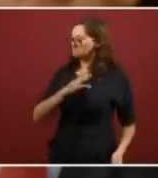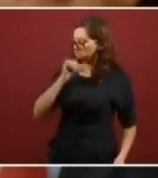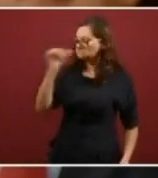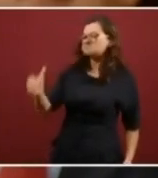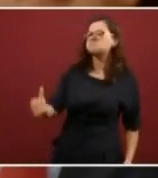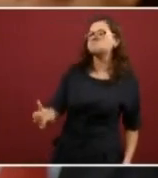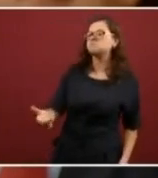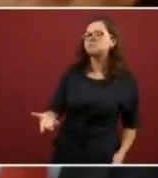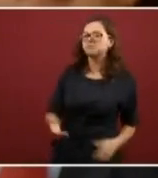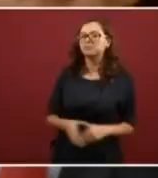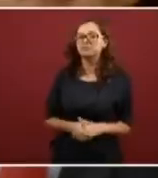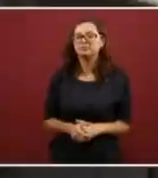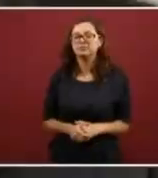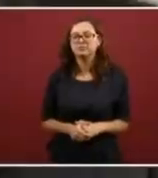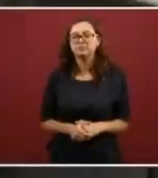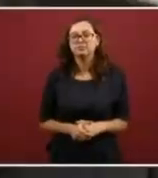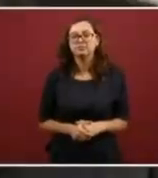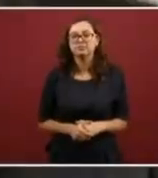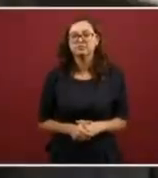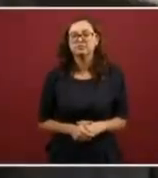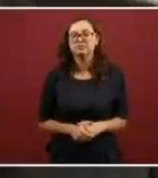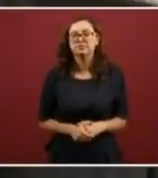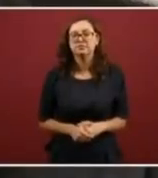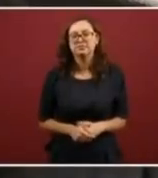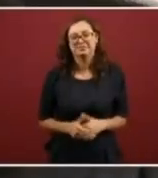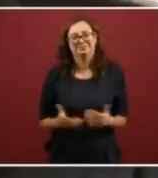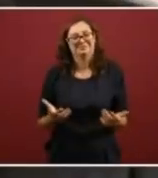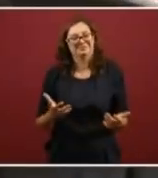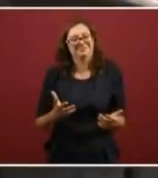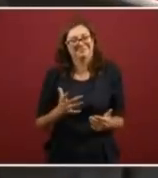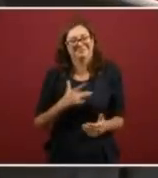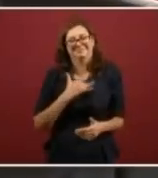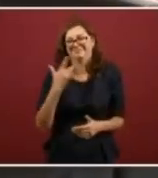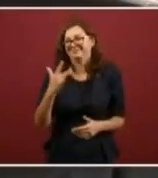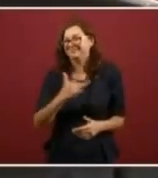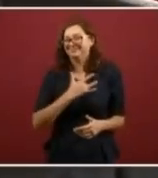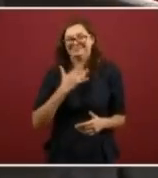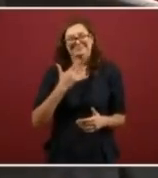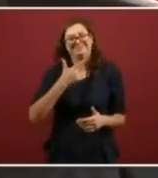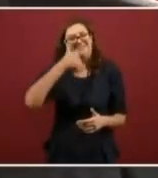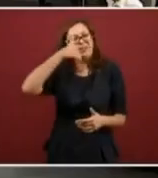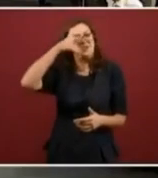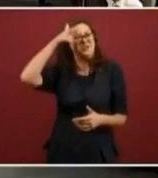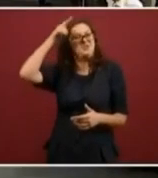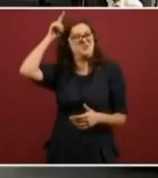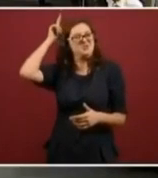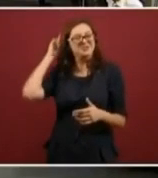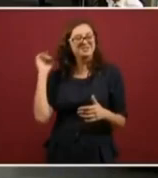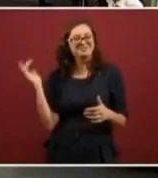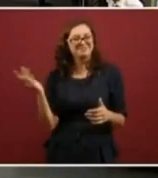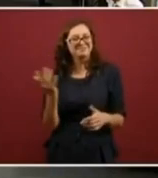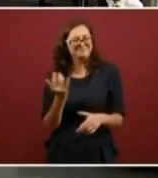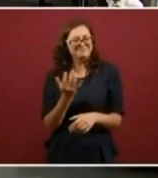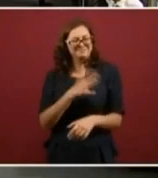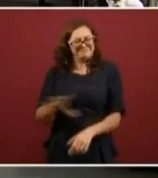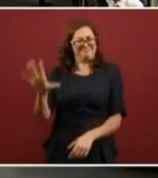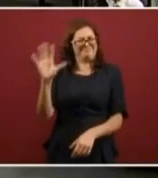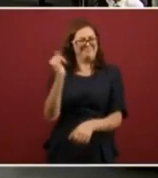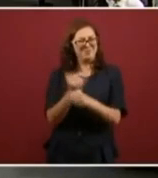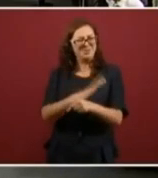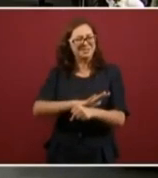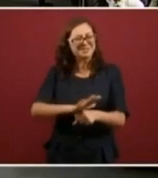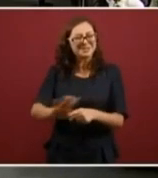miedo. Esto es hilarante, es una locura, señor presidente. Esta funcionaria